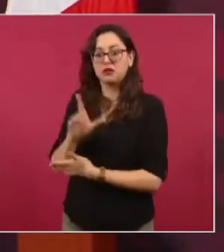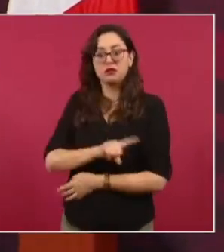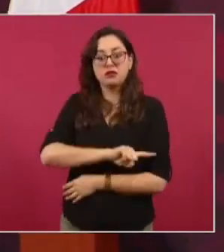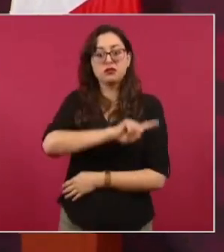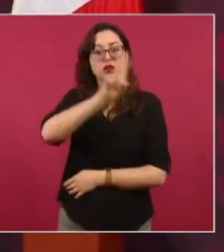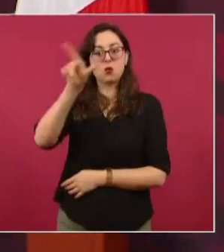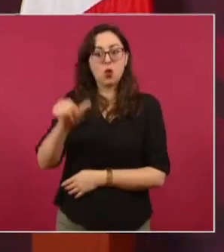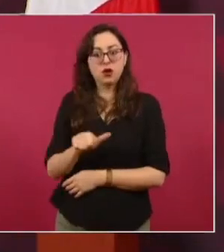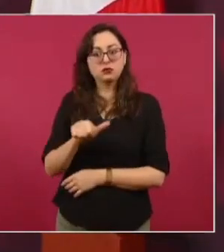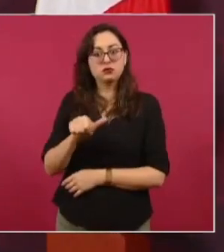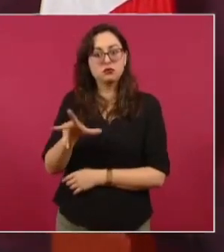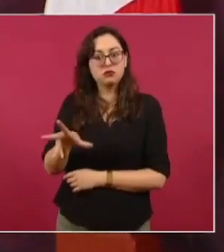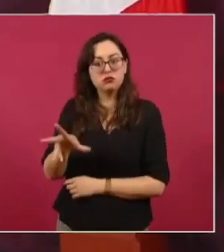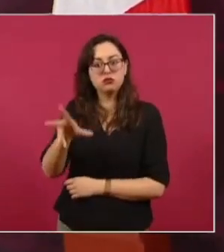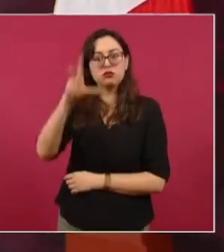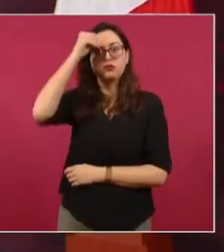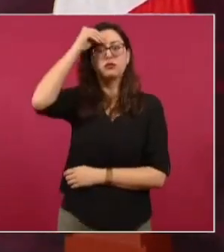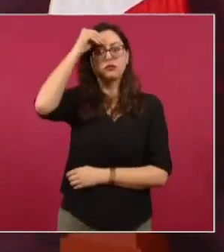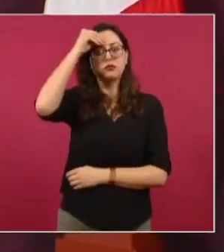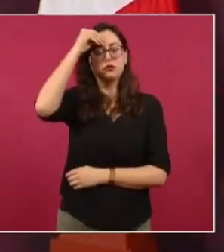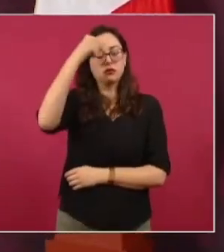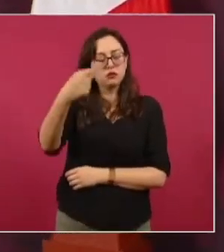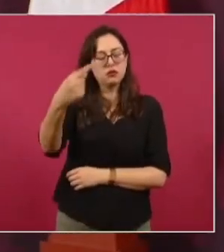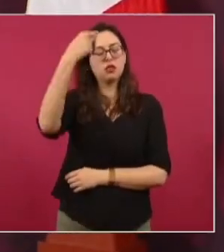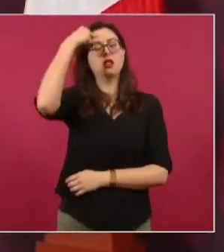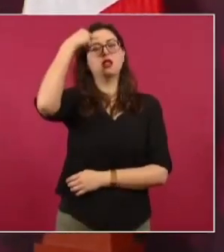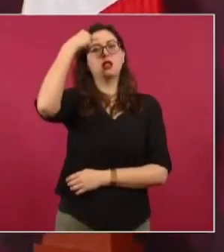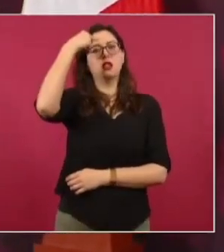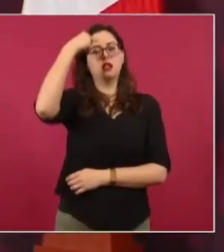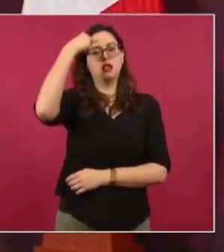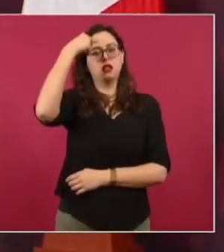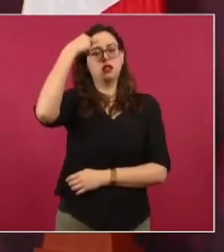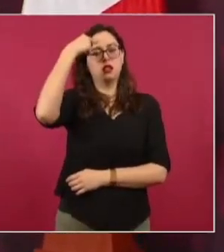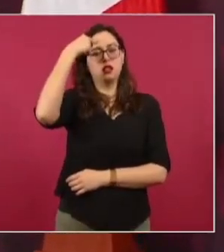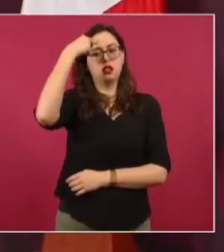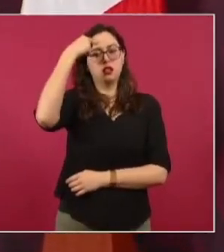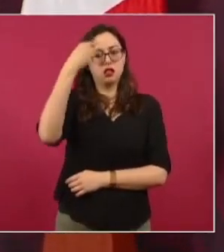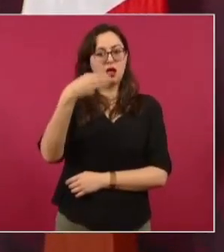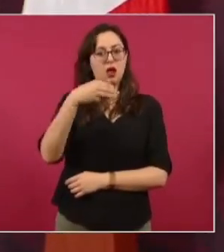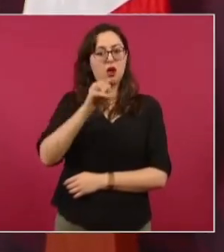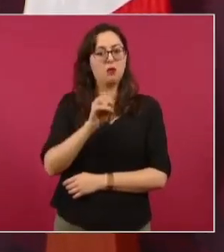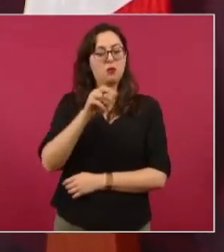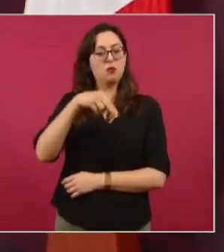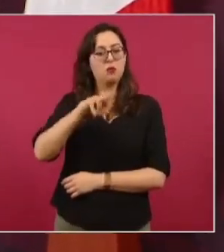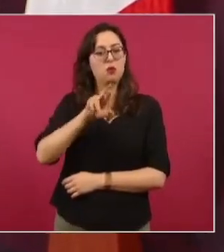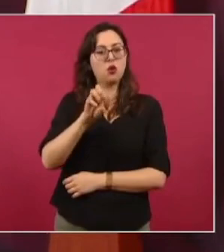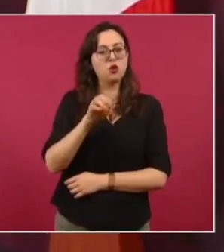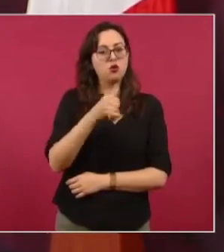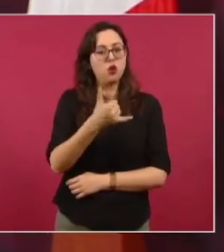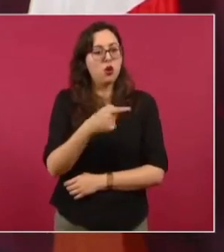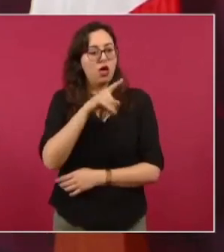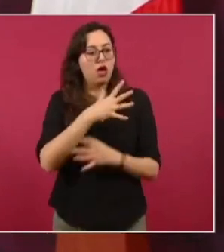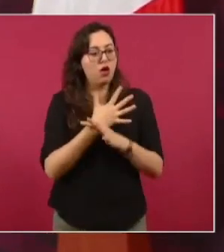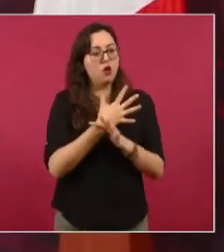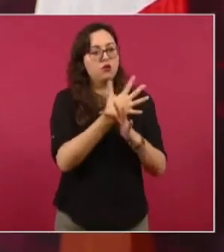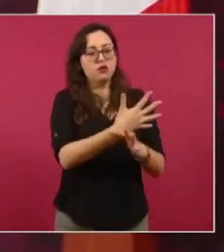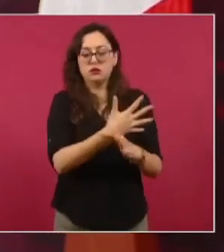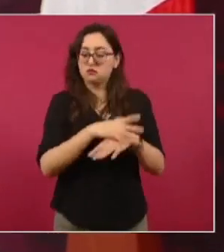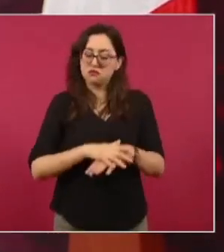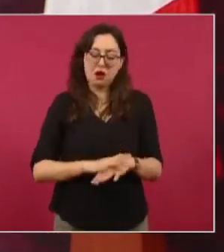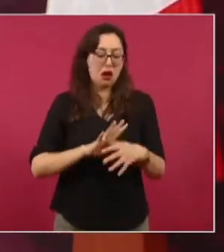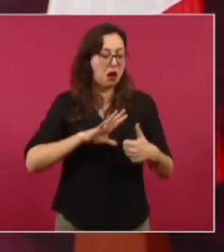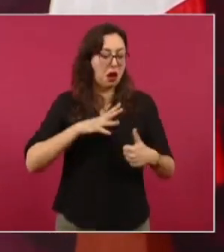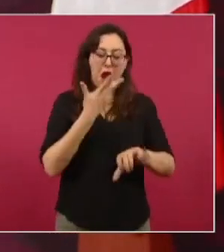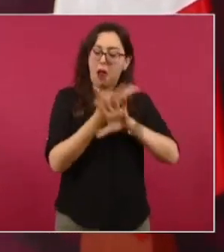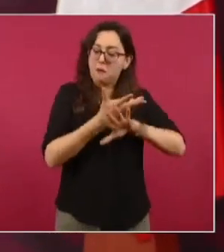cuando Monroe habla de que América para los americanos y no